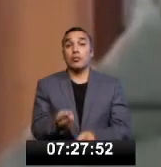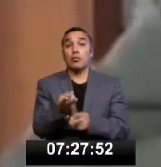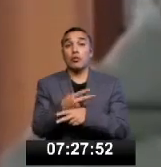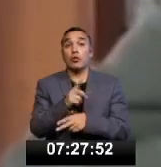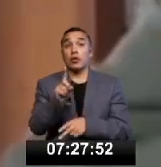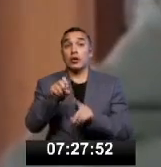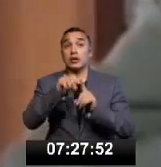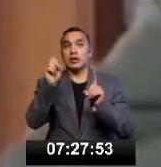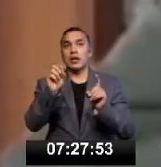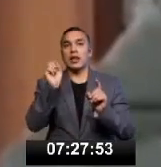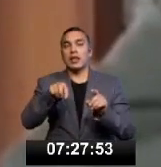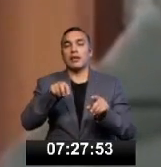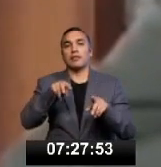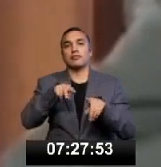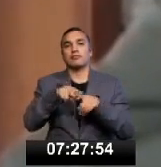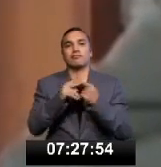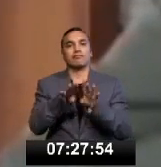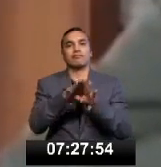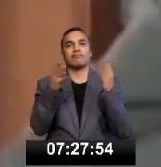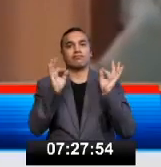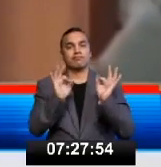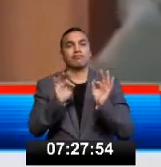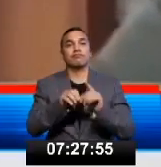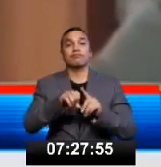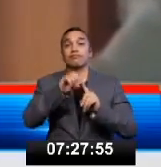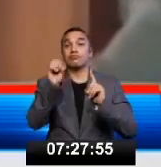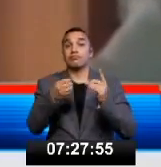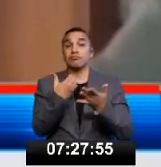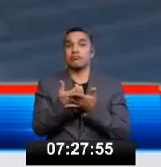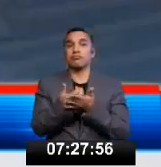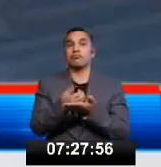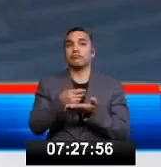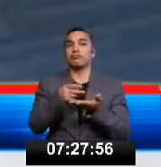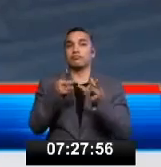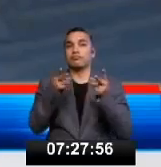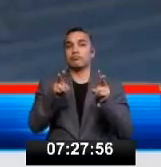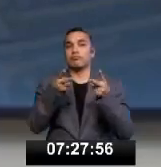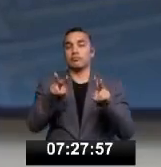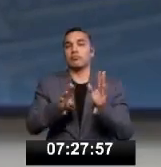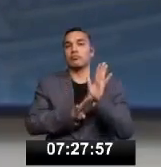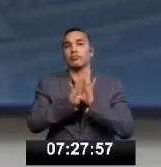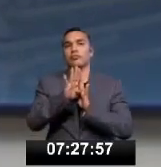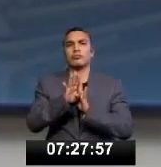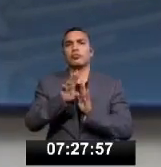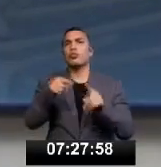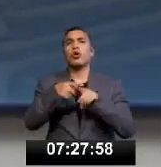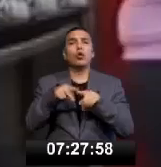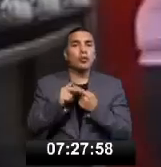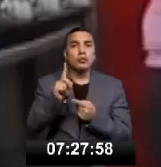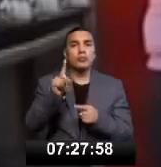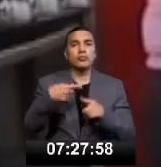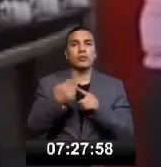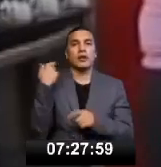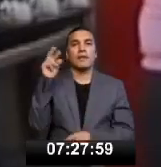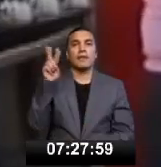que rehabilitarse y el sistema económico a la par. La resolución se puso en vigencia